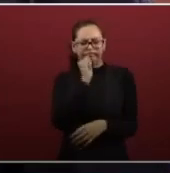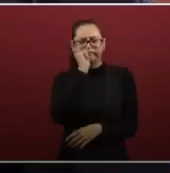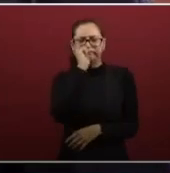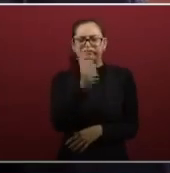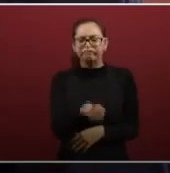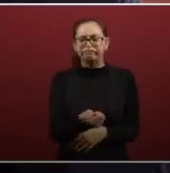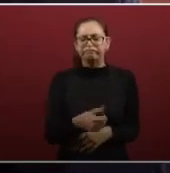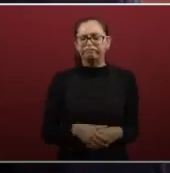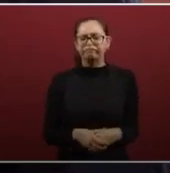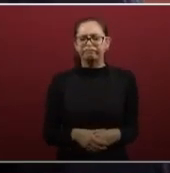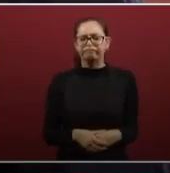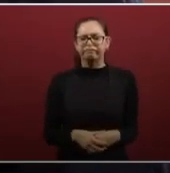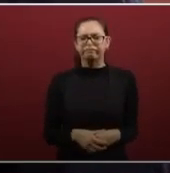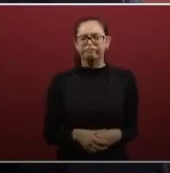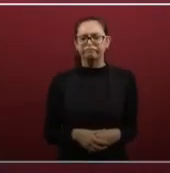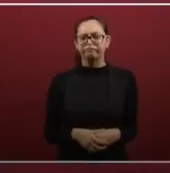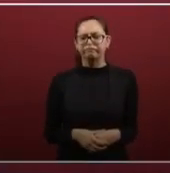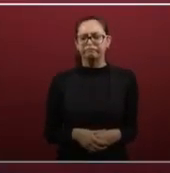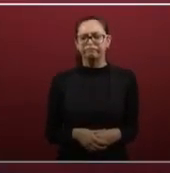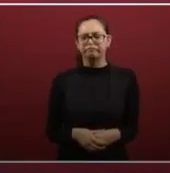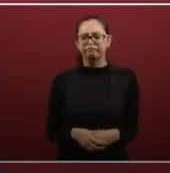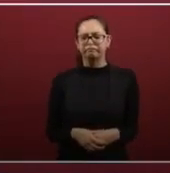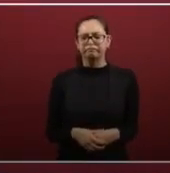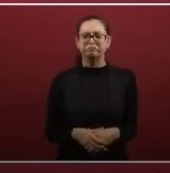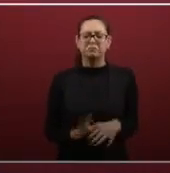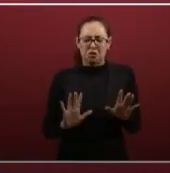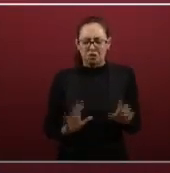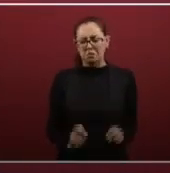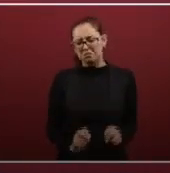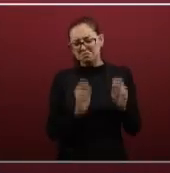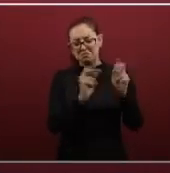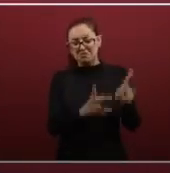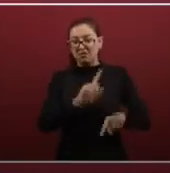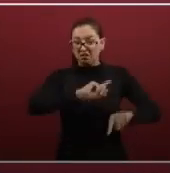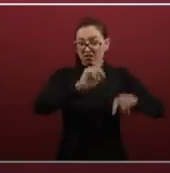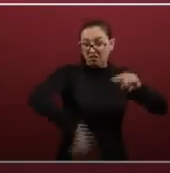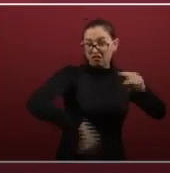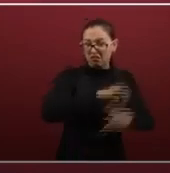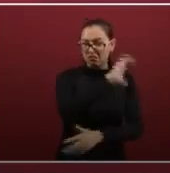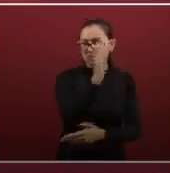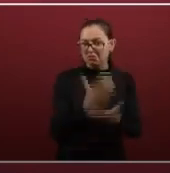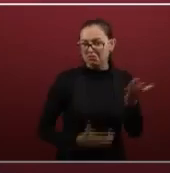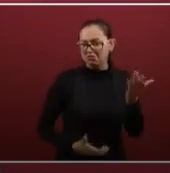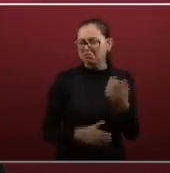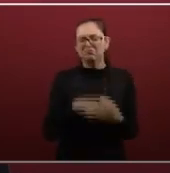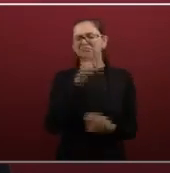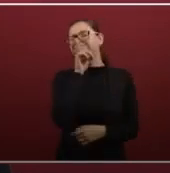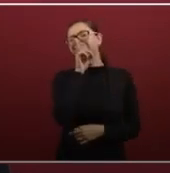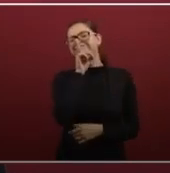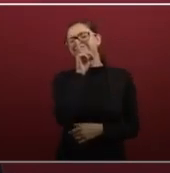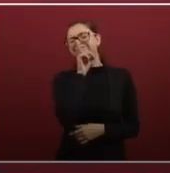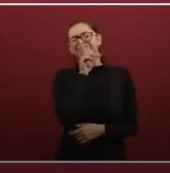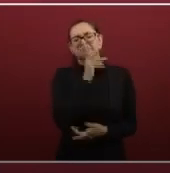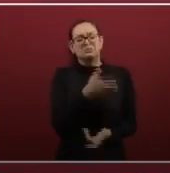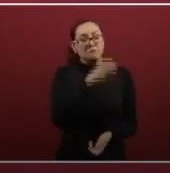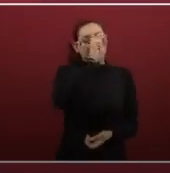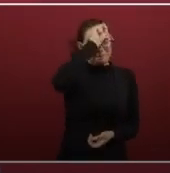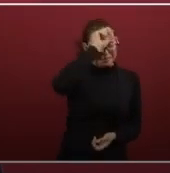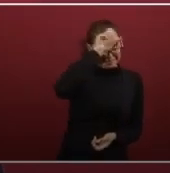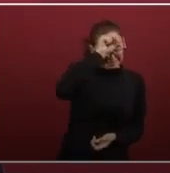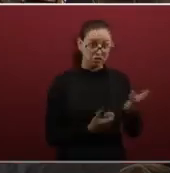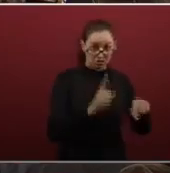nosotros no estamos revocando contratos ni en la minería ni en el